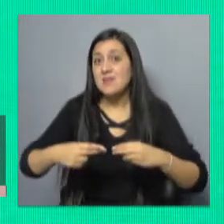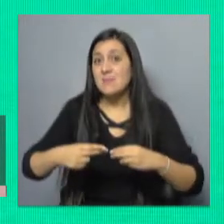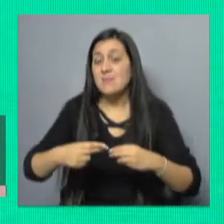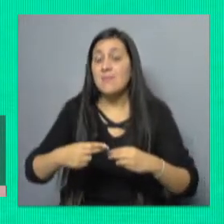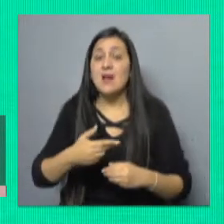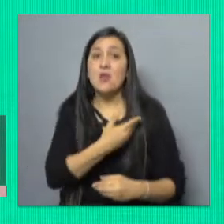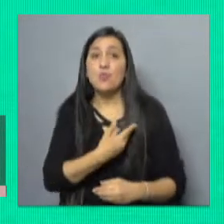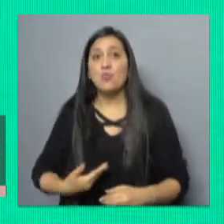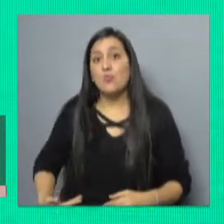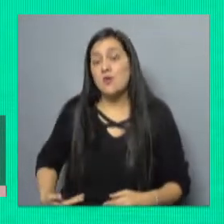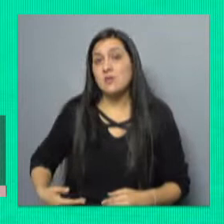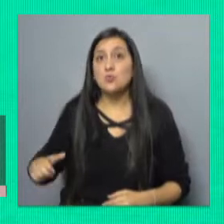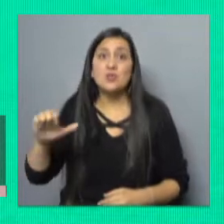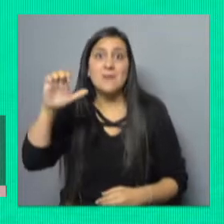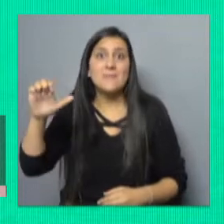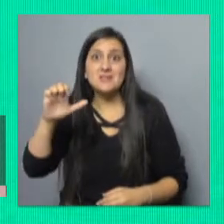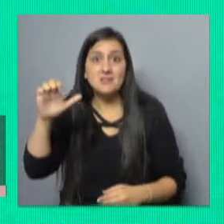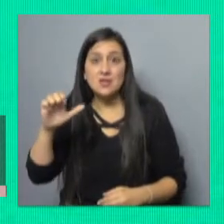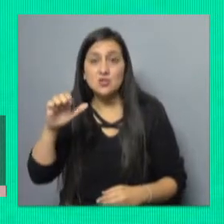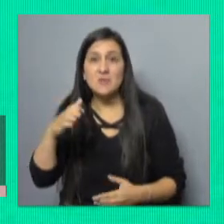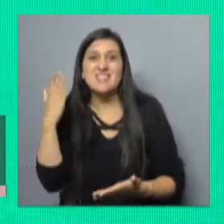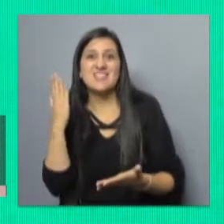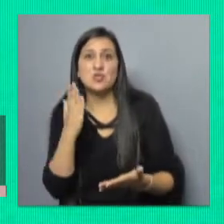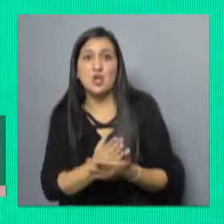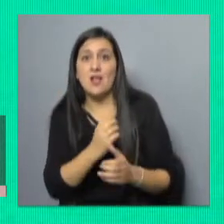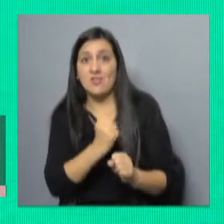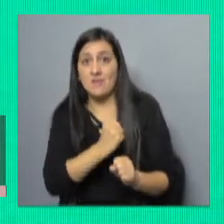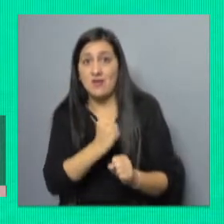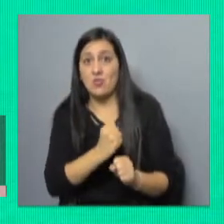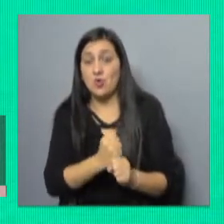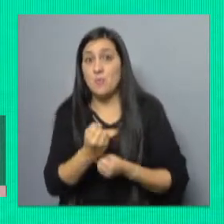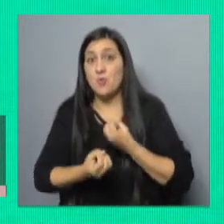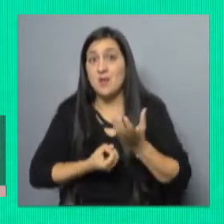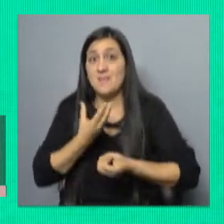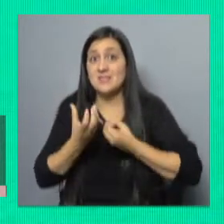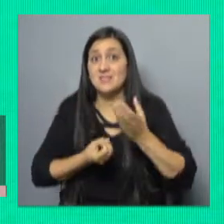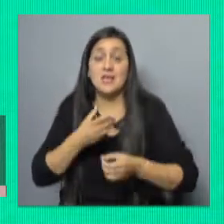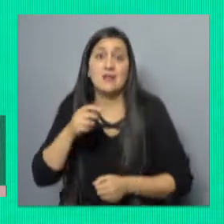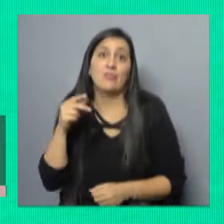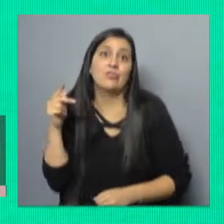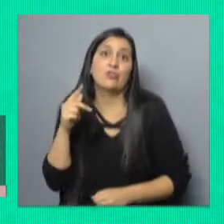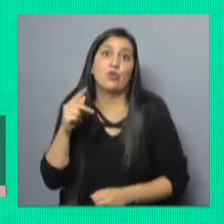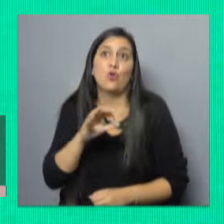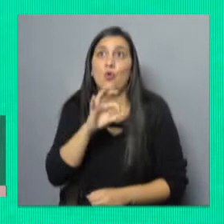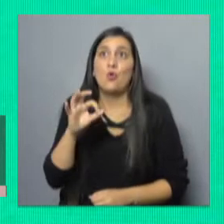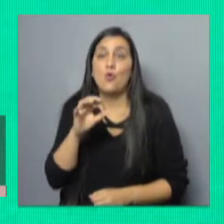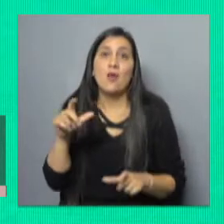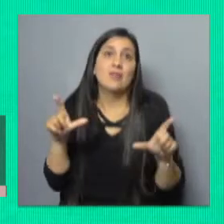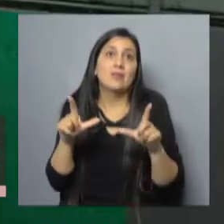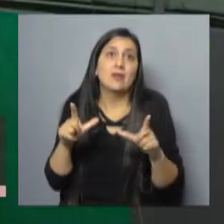sancionarme por un tweet por una expresión de texto o lo que sea una declaración en un medio de comunicación